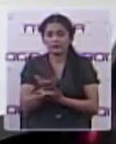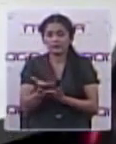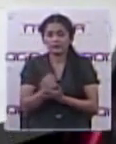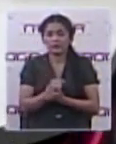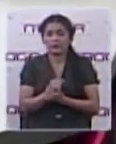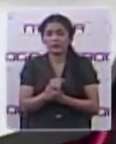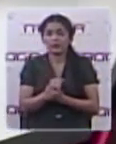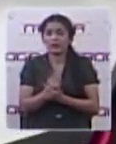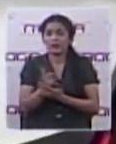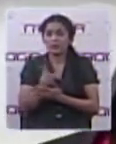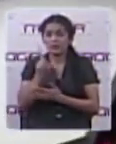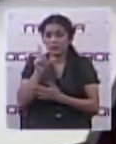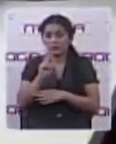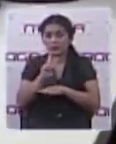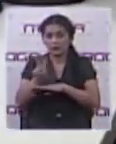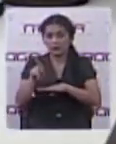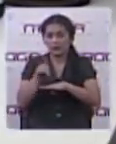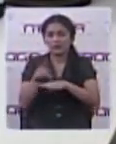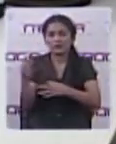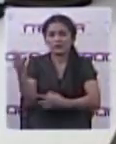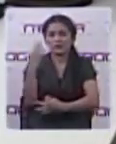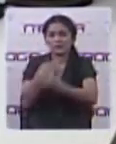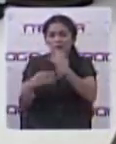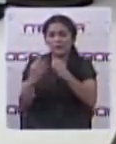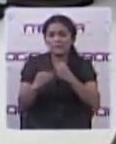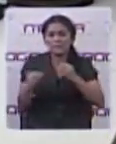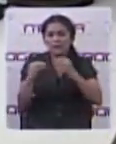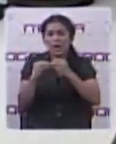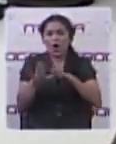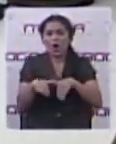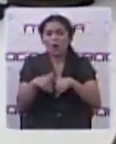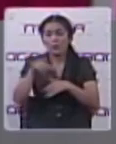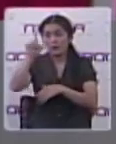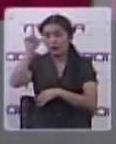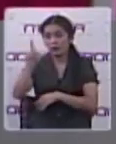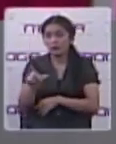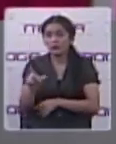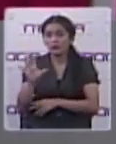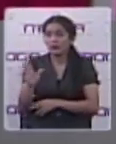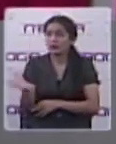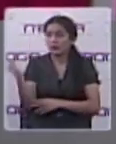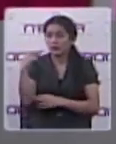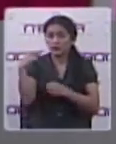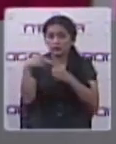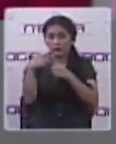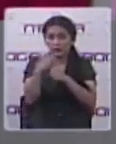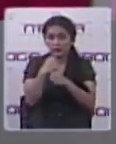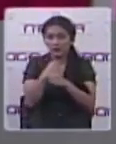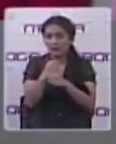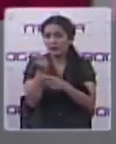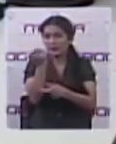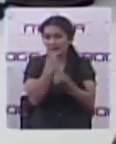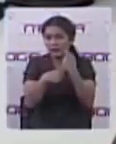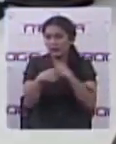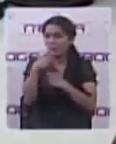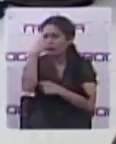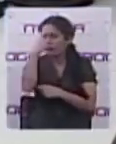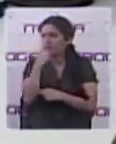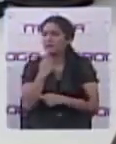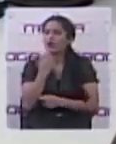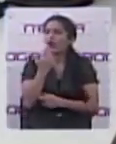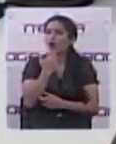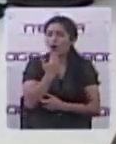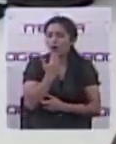Home, nos acompaña hoy para hablar precisamente sobre el perfil del agente de bienes raíces exitoso. Gracias por aceptar nuestra